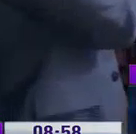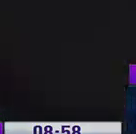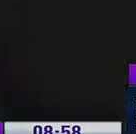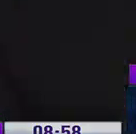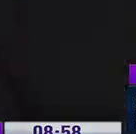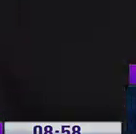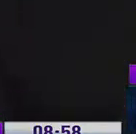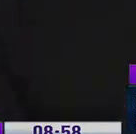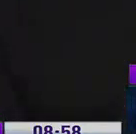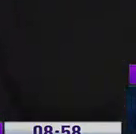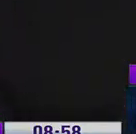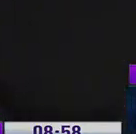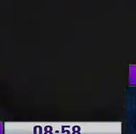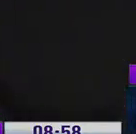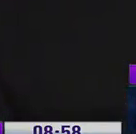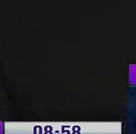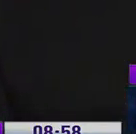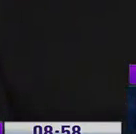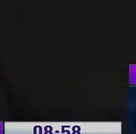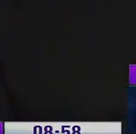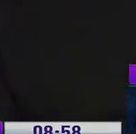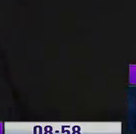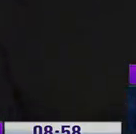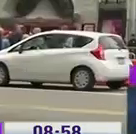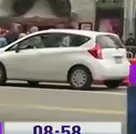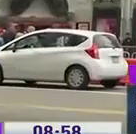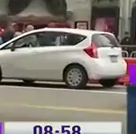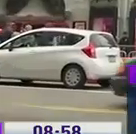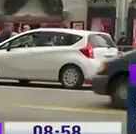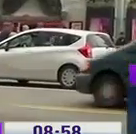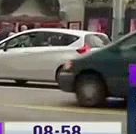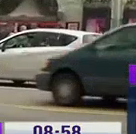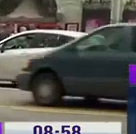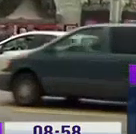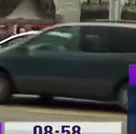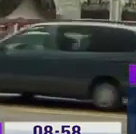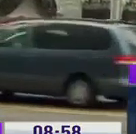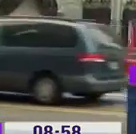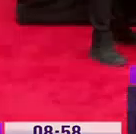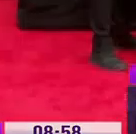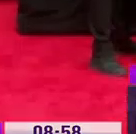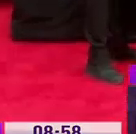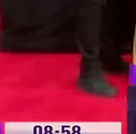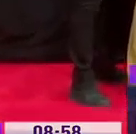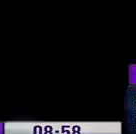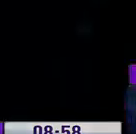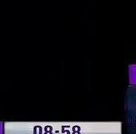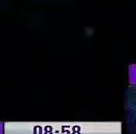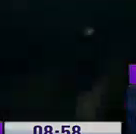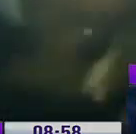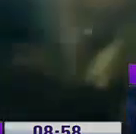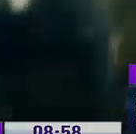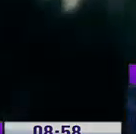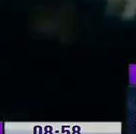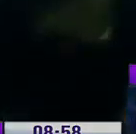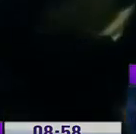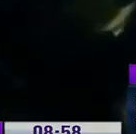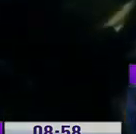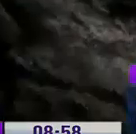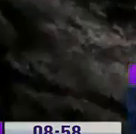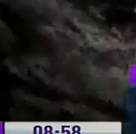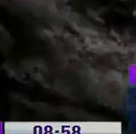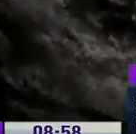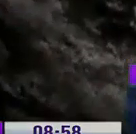UCM, también tendrá su nombre tallado en el suelo. Todavía no se ha anunciado quién o quiénes acudirán a la ceremonia